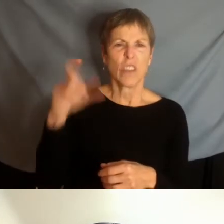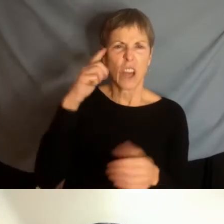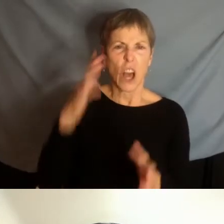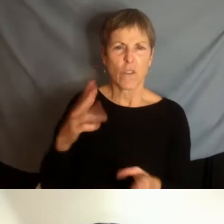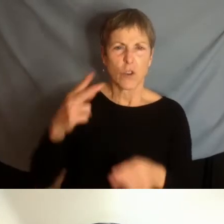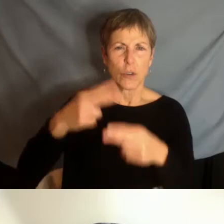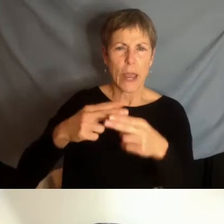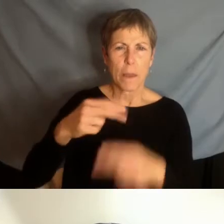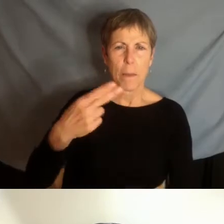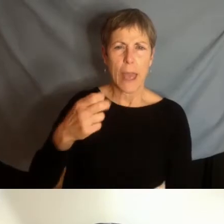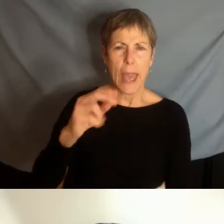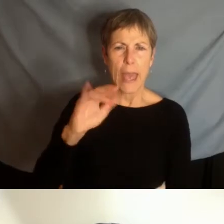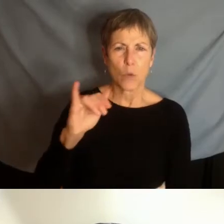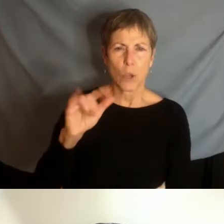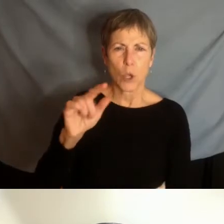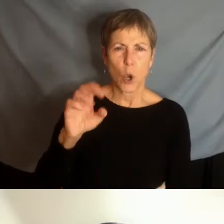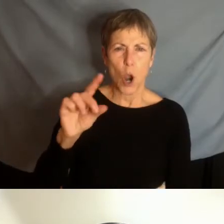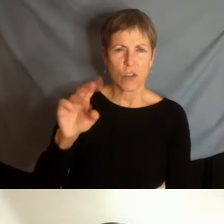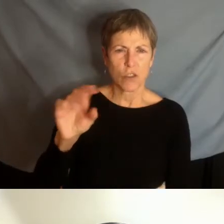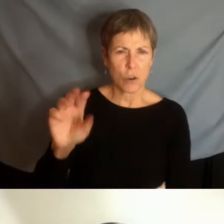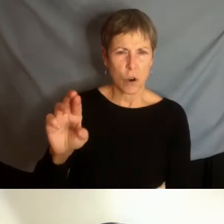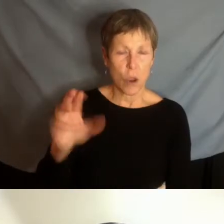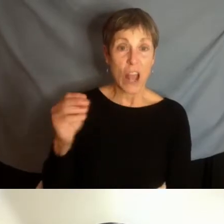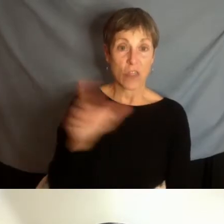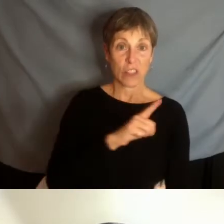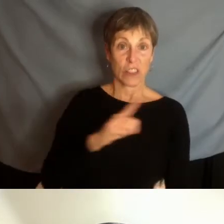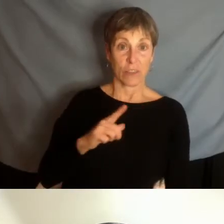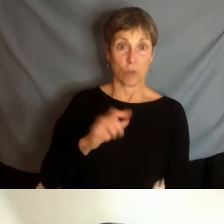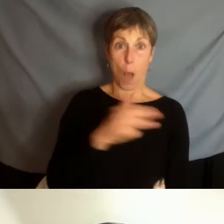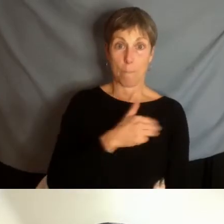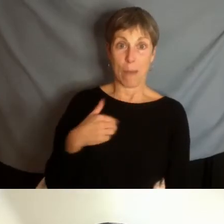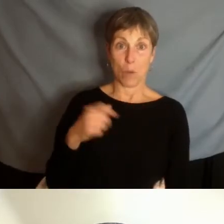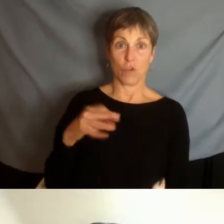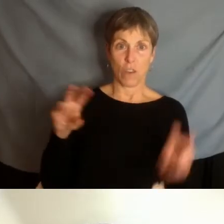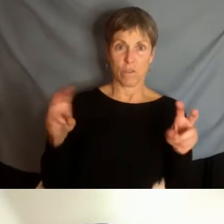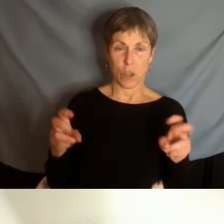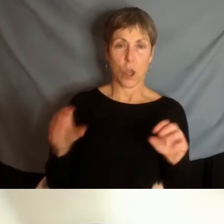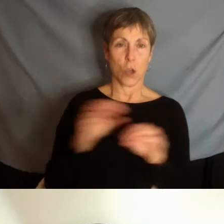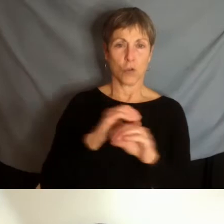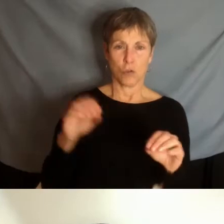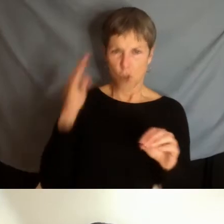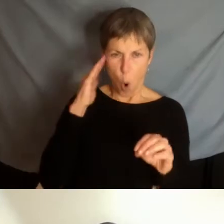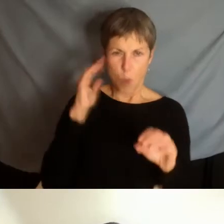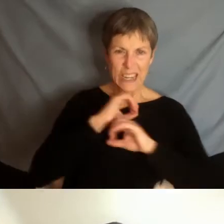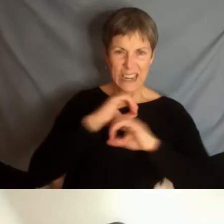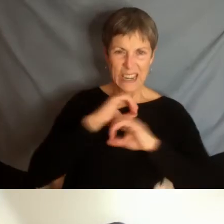Henry Garner, creo que el gobernador en ese tiempo, y la mayoría de la legislatura eran miembros del partido No Nothing. En